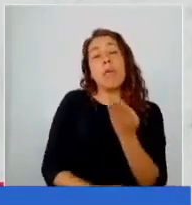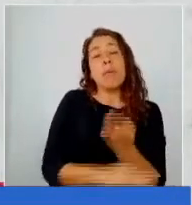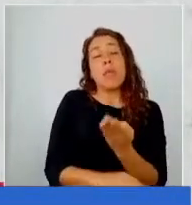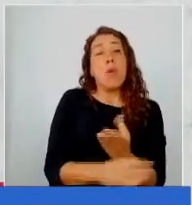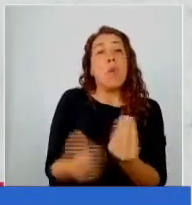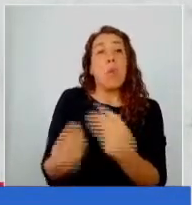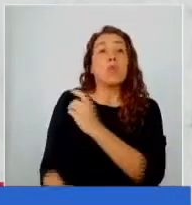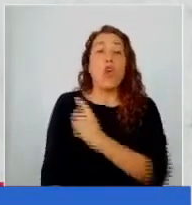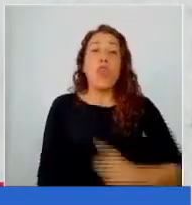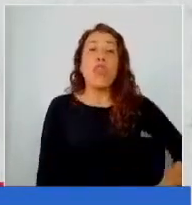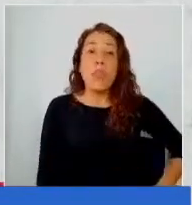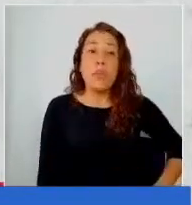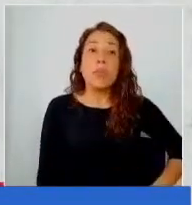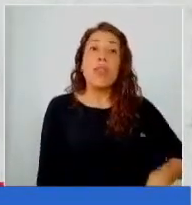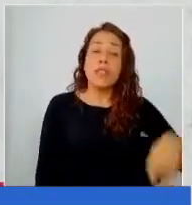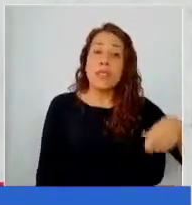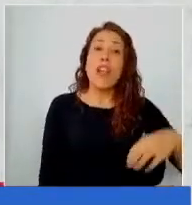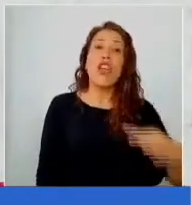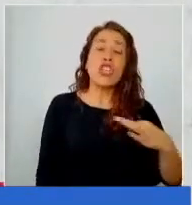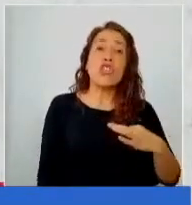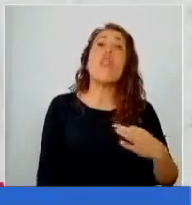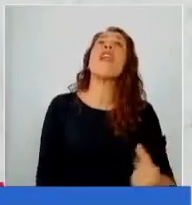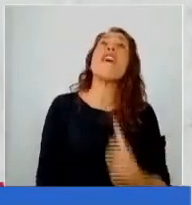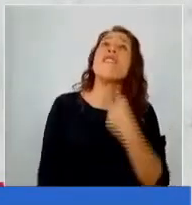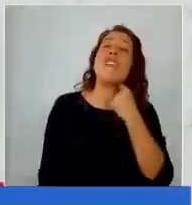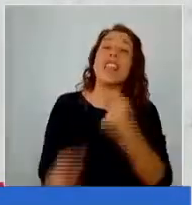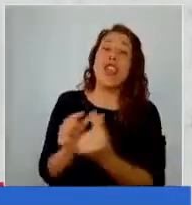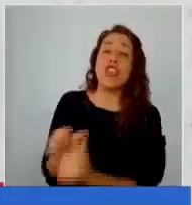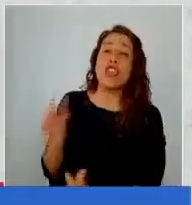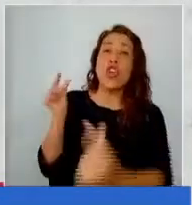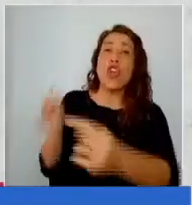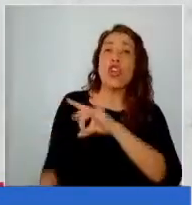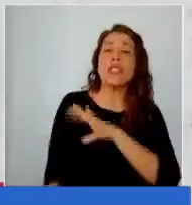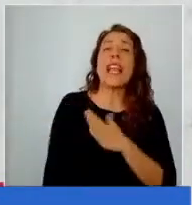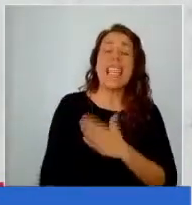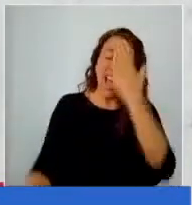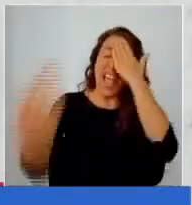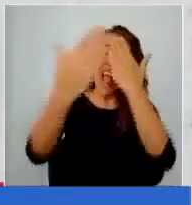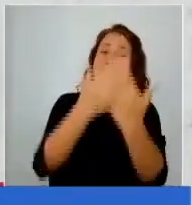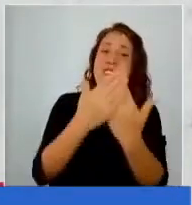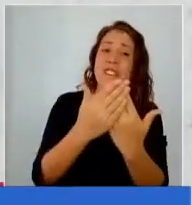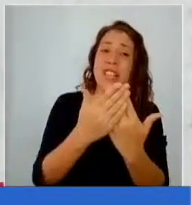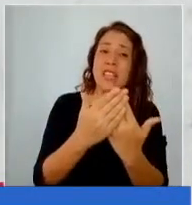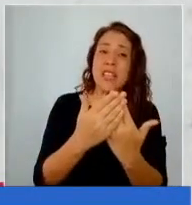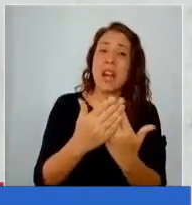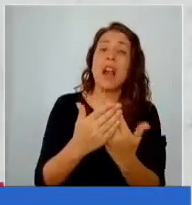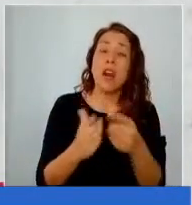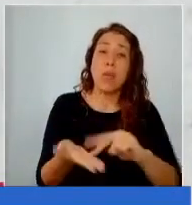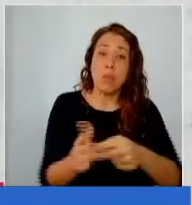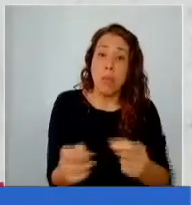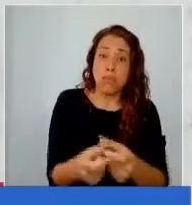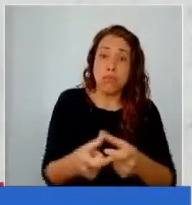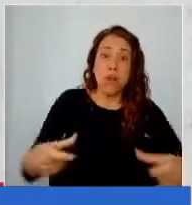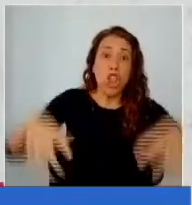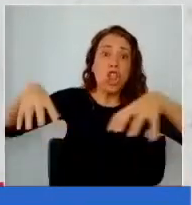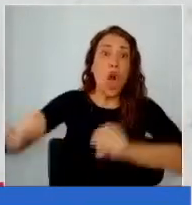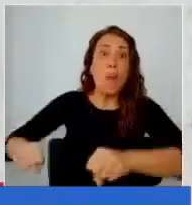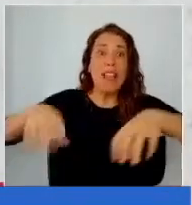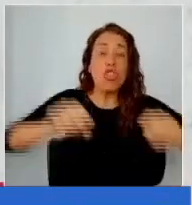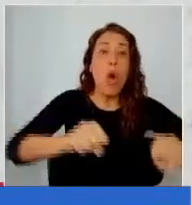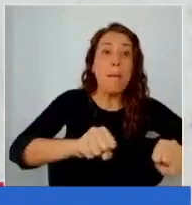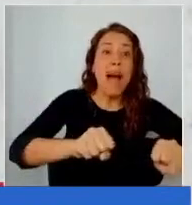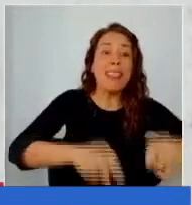ciudadanos y afectados a lo largo de chile que buscan enfrentar la reciente proliferación de toma de terreno de ocupaciones ilegales